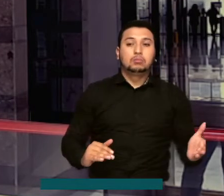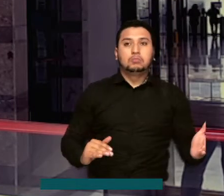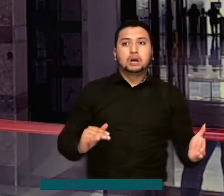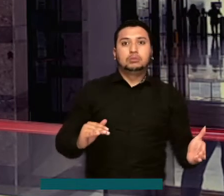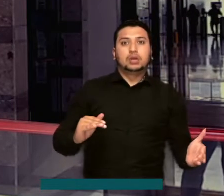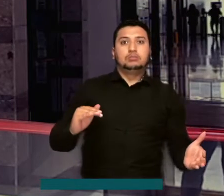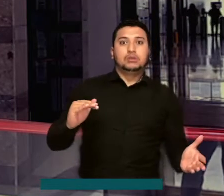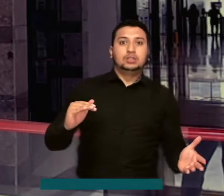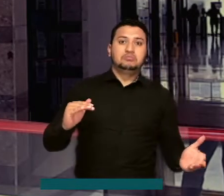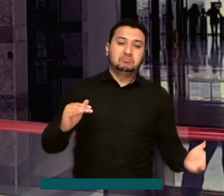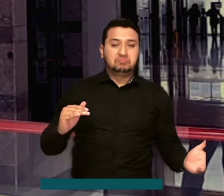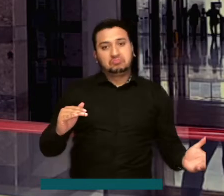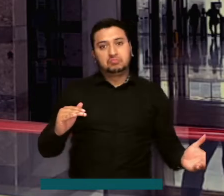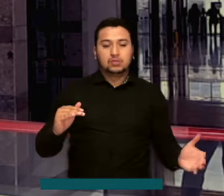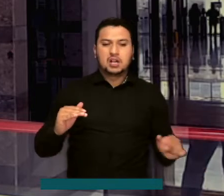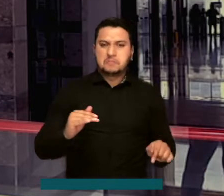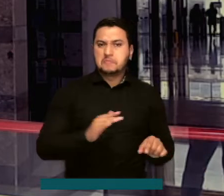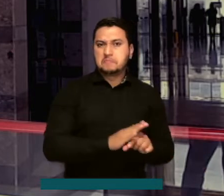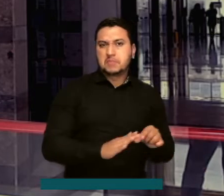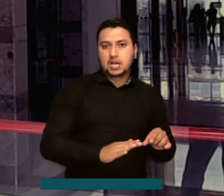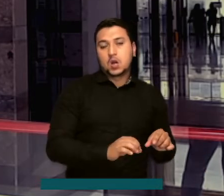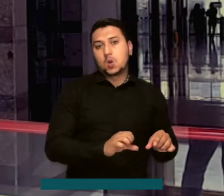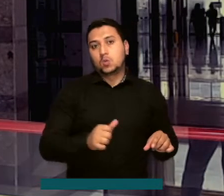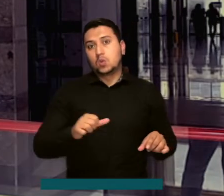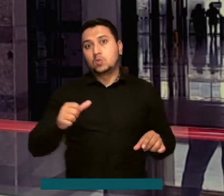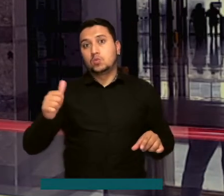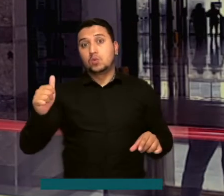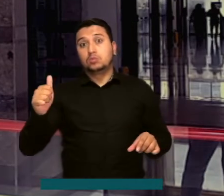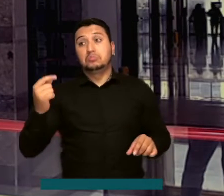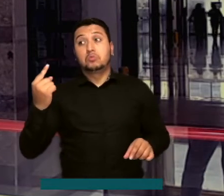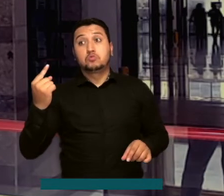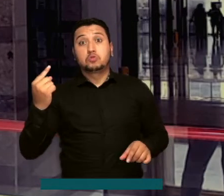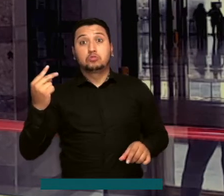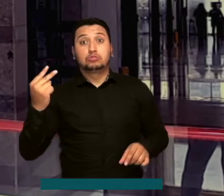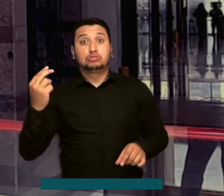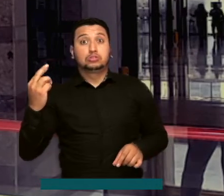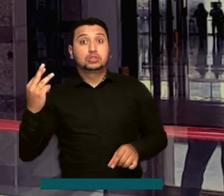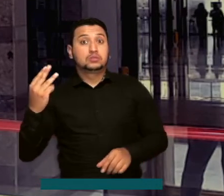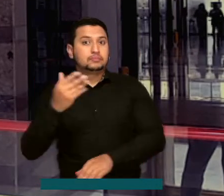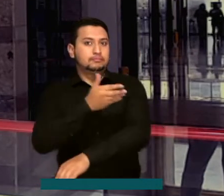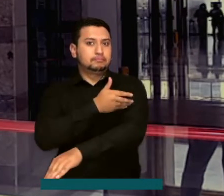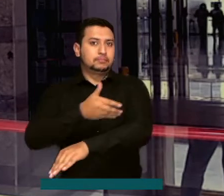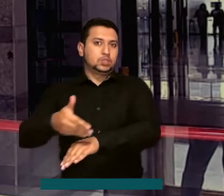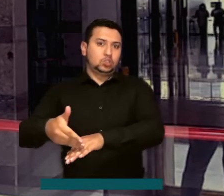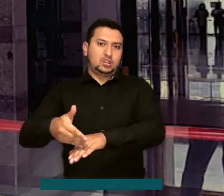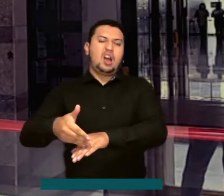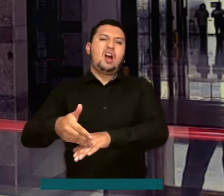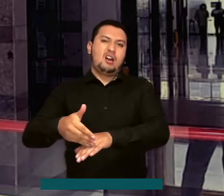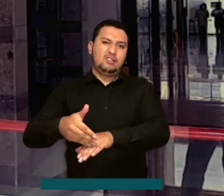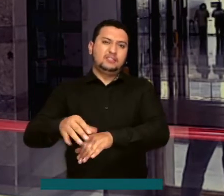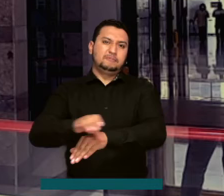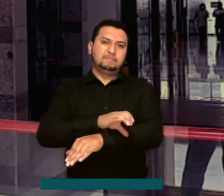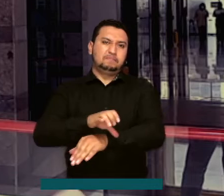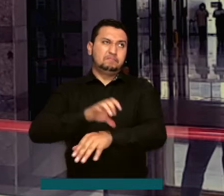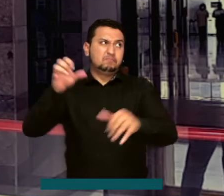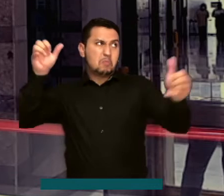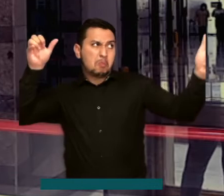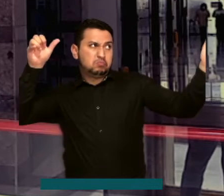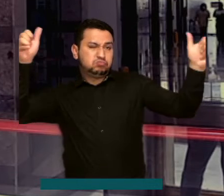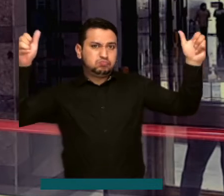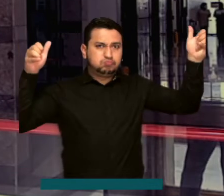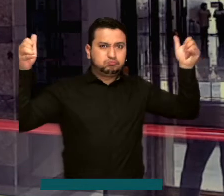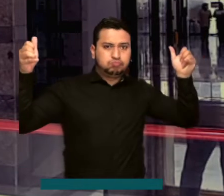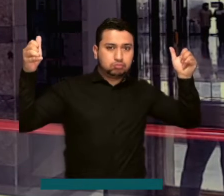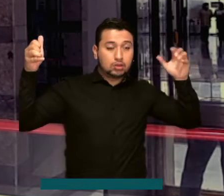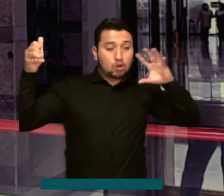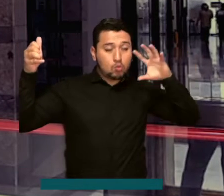sencillos como los de VTA y se elevan a uno o más millones que corresponden a sistemas que incorporan recursos como